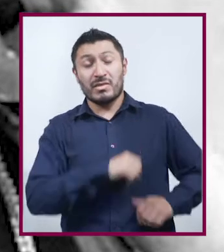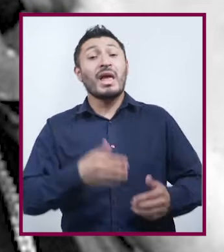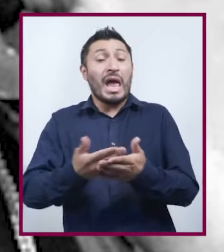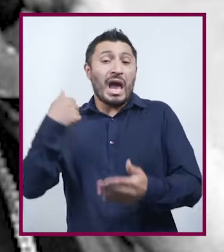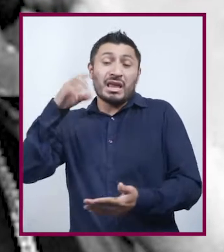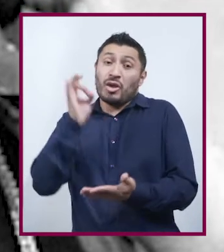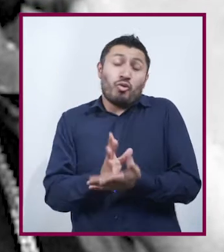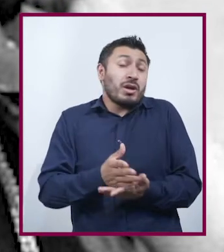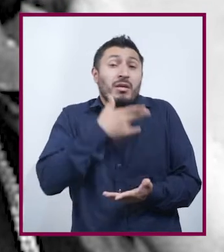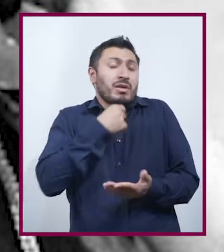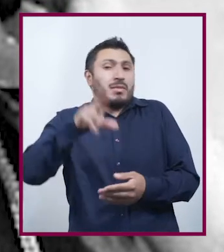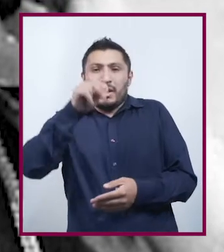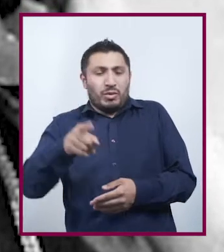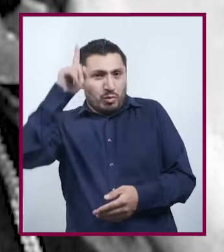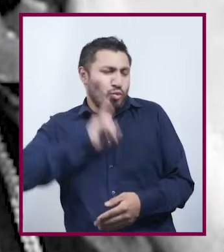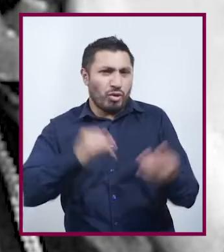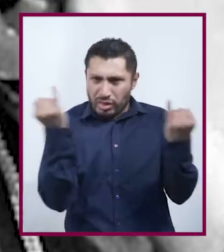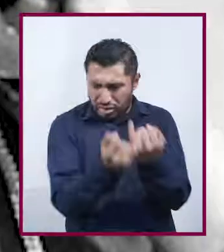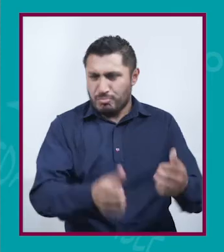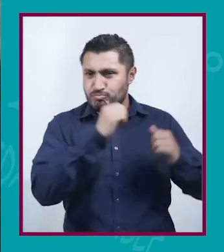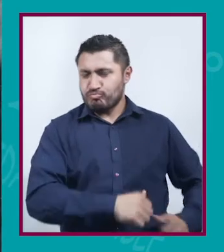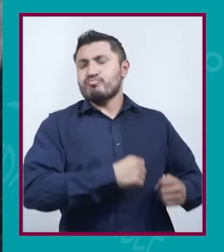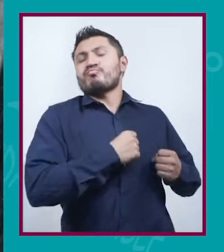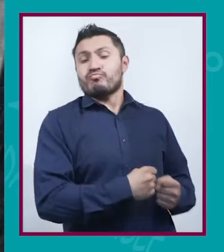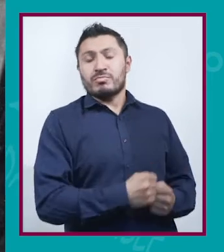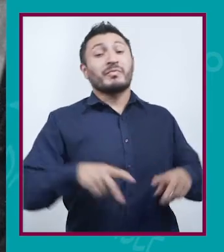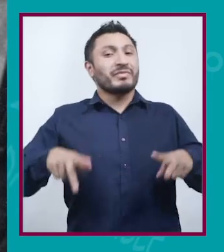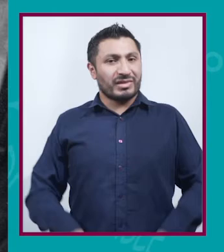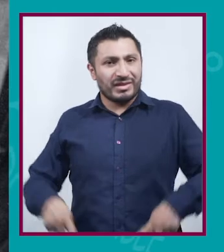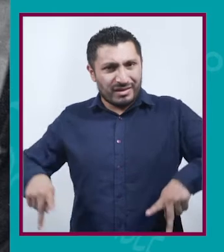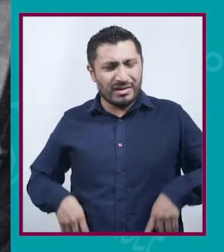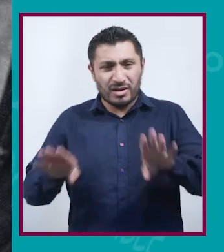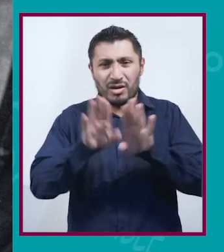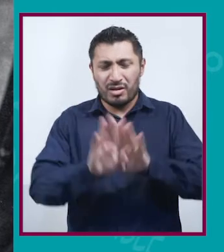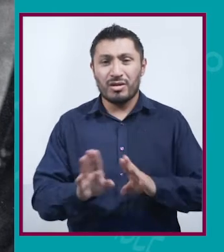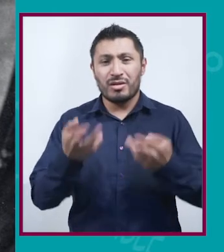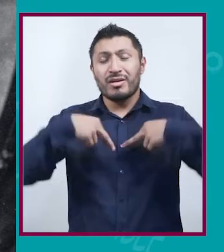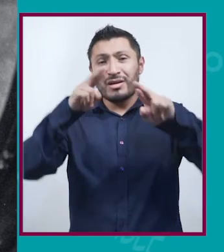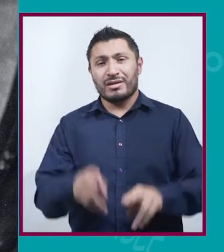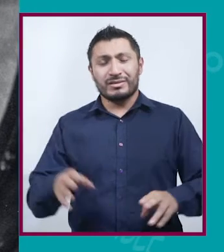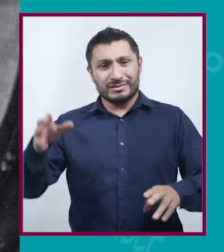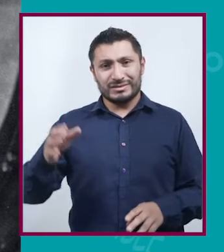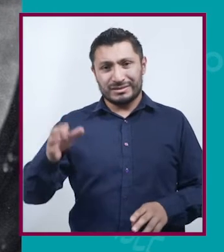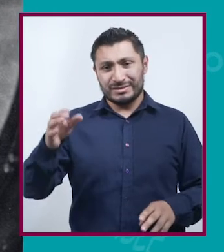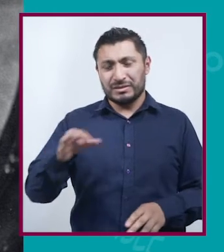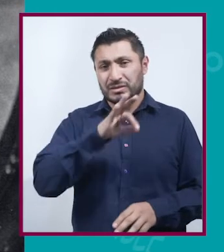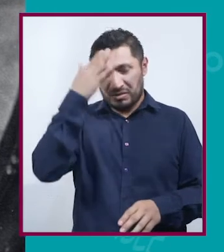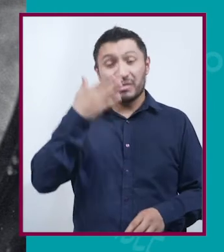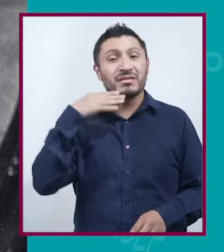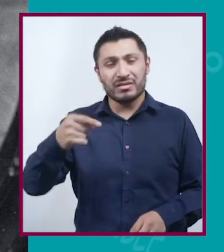varones casi de manera exclusiva. Los pantalones, como símbolo de capacidad para conducir a una